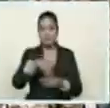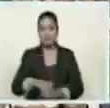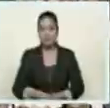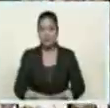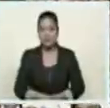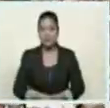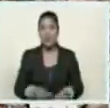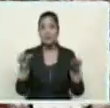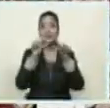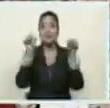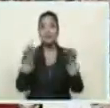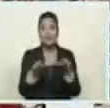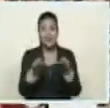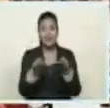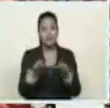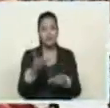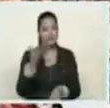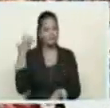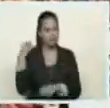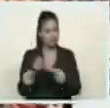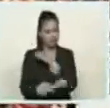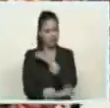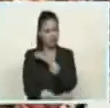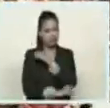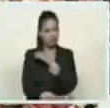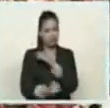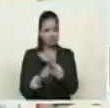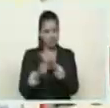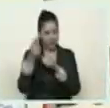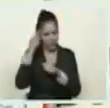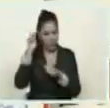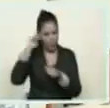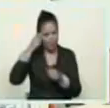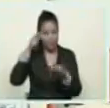con el sistema fraudulento manual